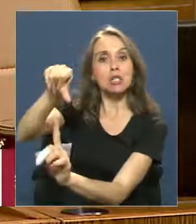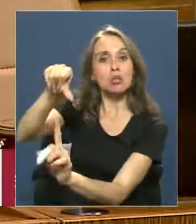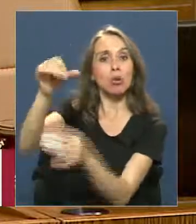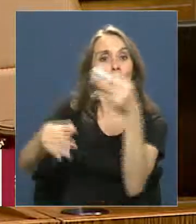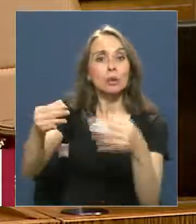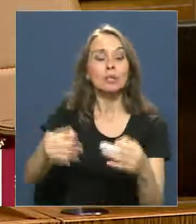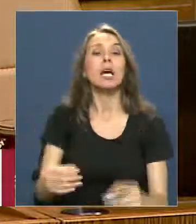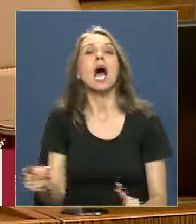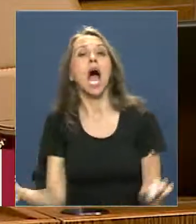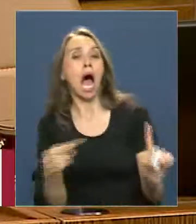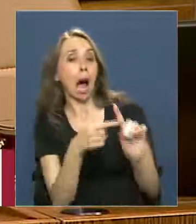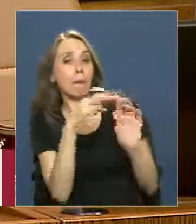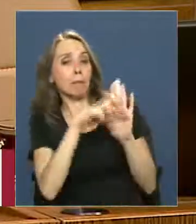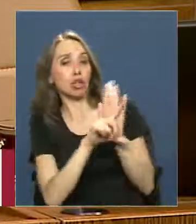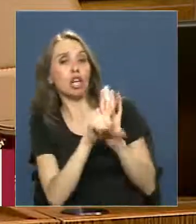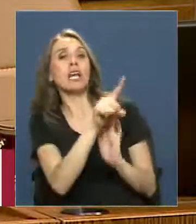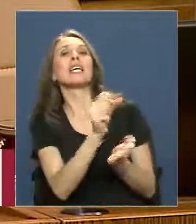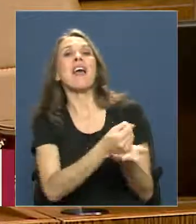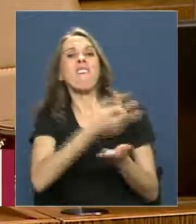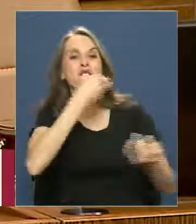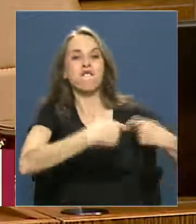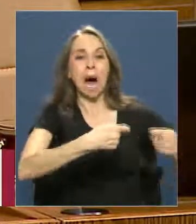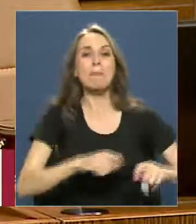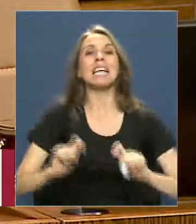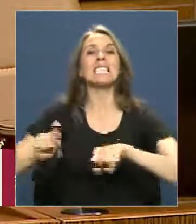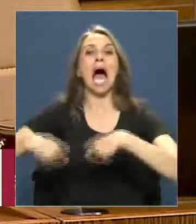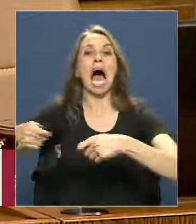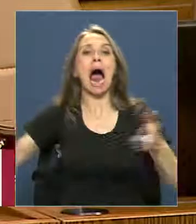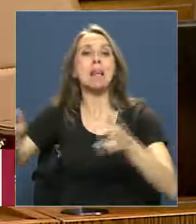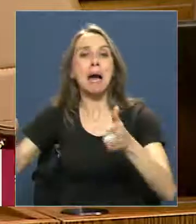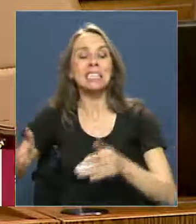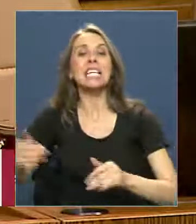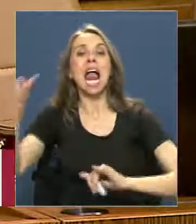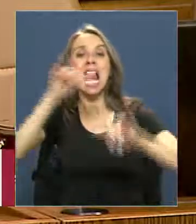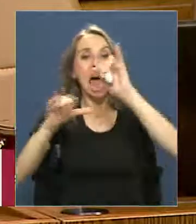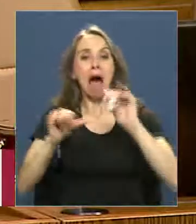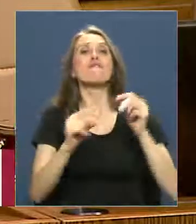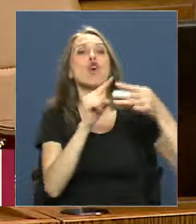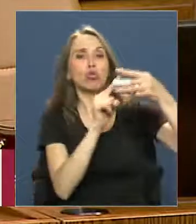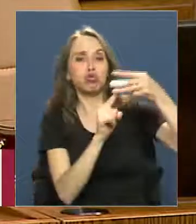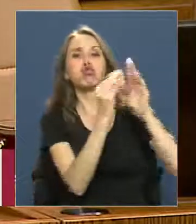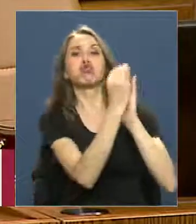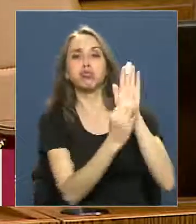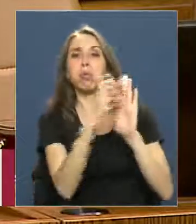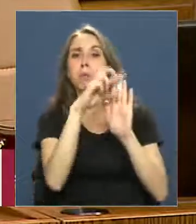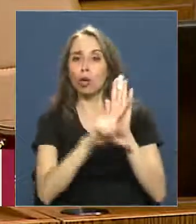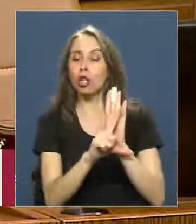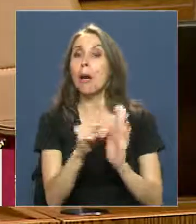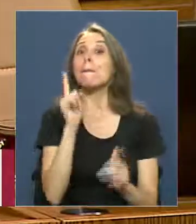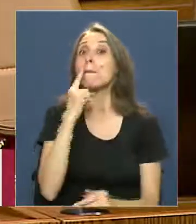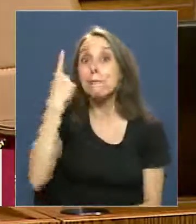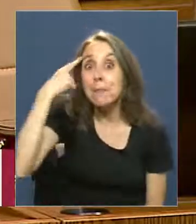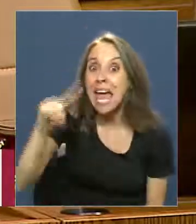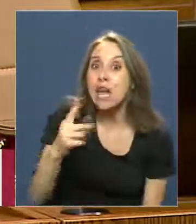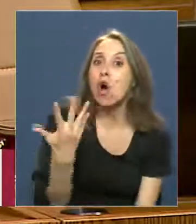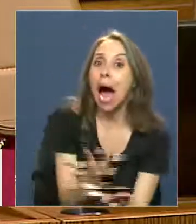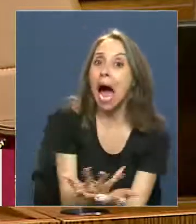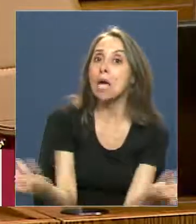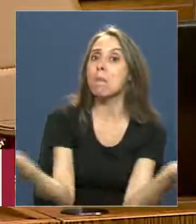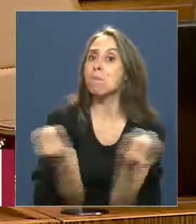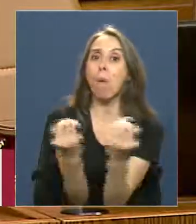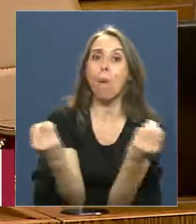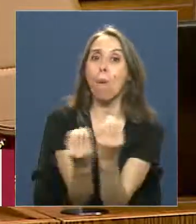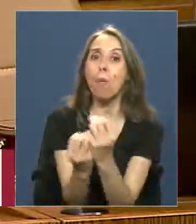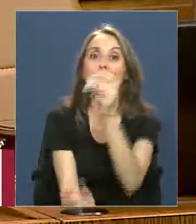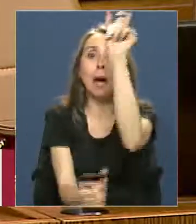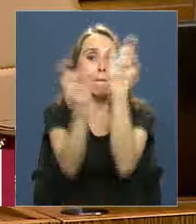a la farmacia, se apunta a los almacenes, se apunta a los laboratorios, pero hay una cantidad importante